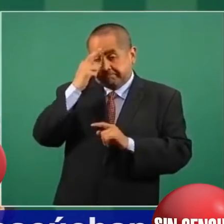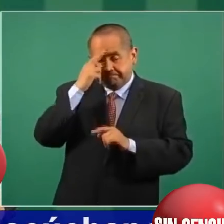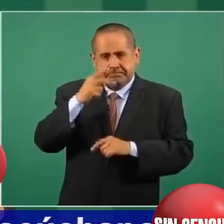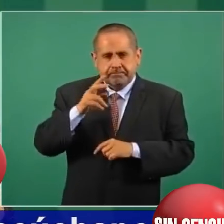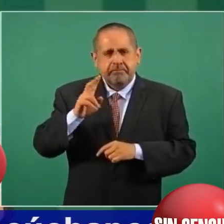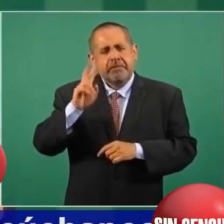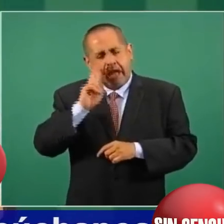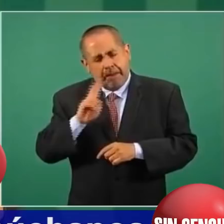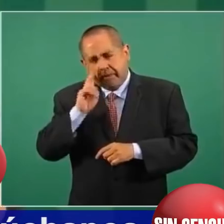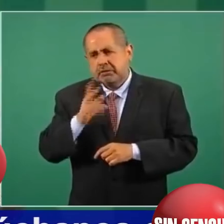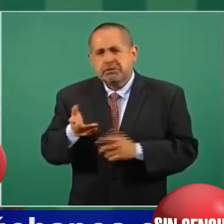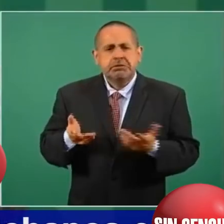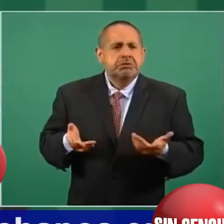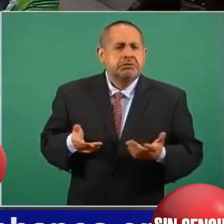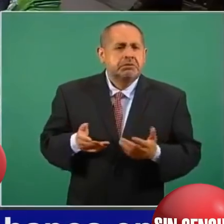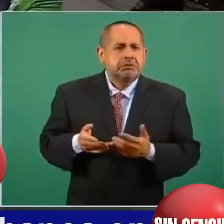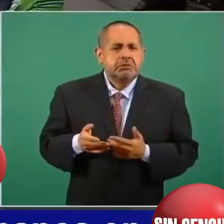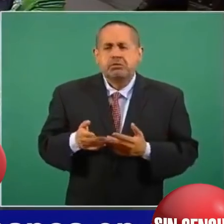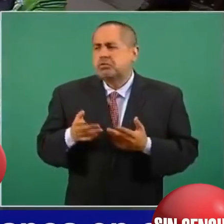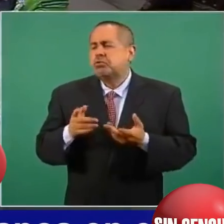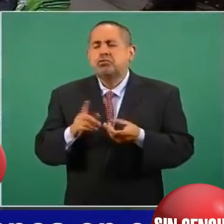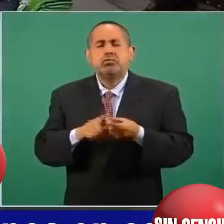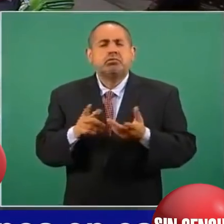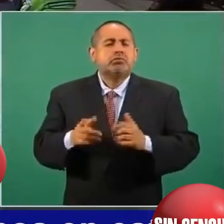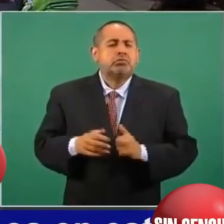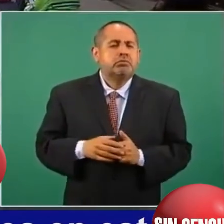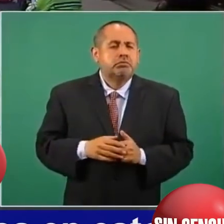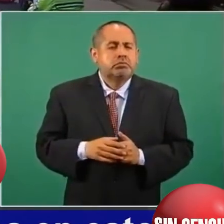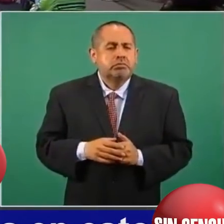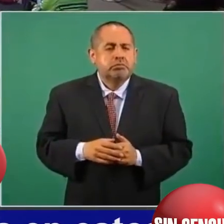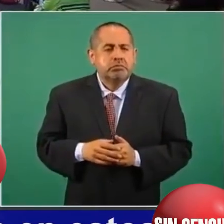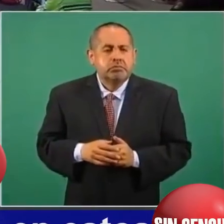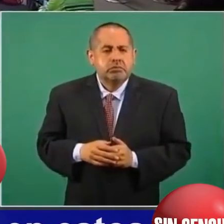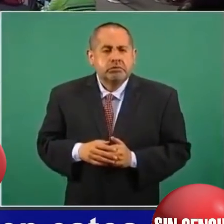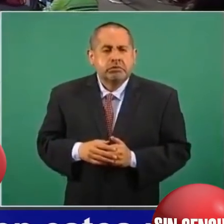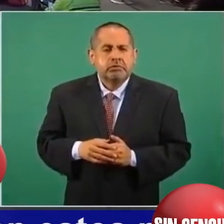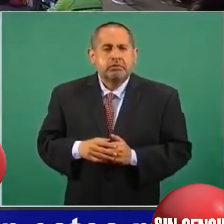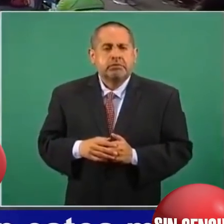a ver, a lo mejor encuentran el